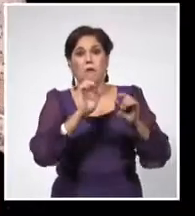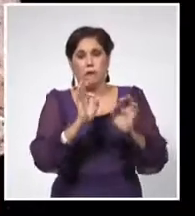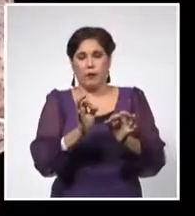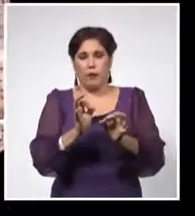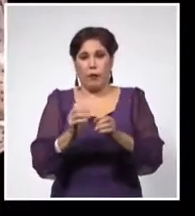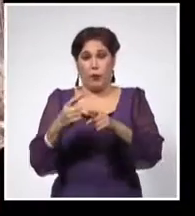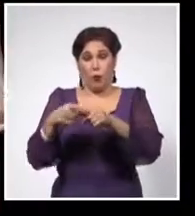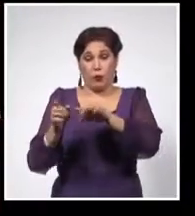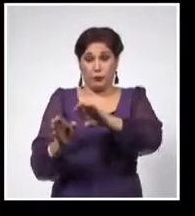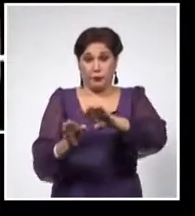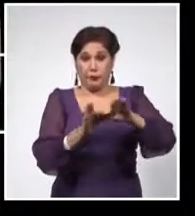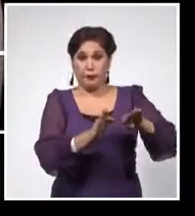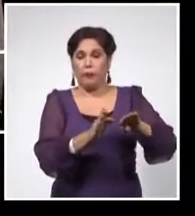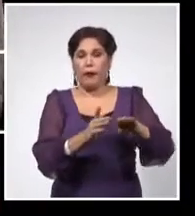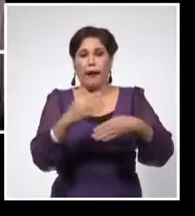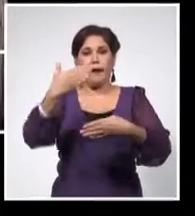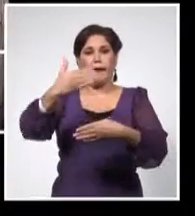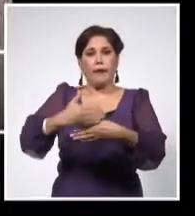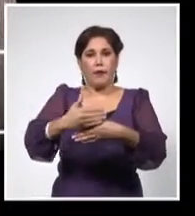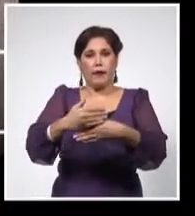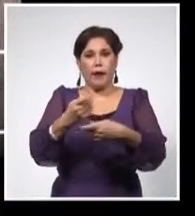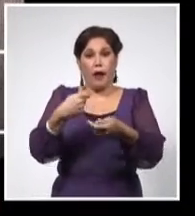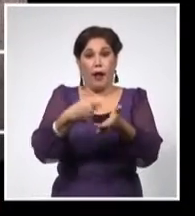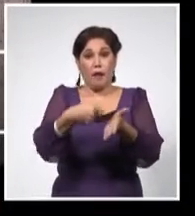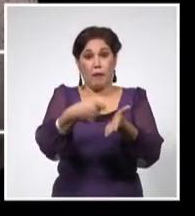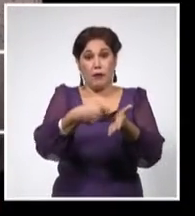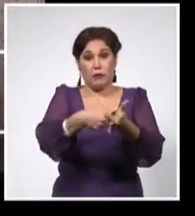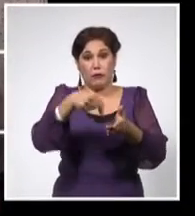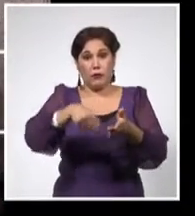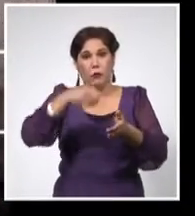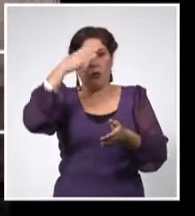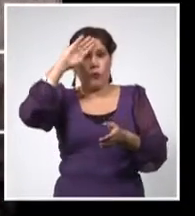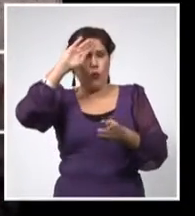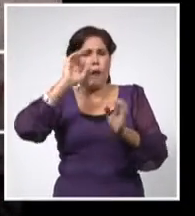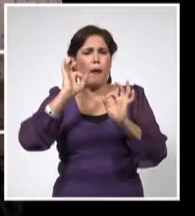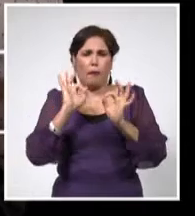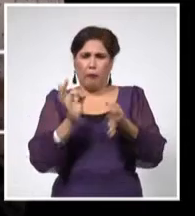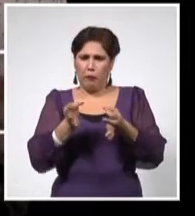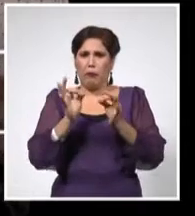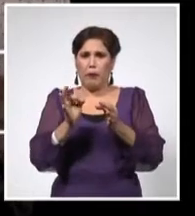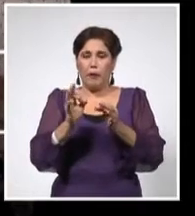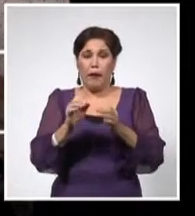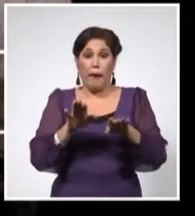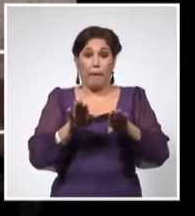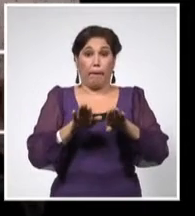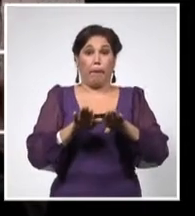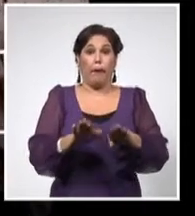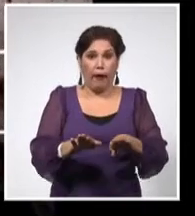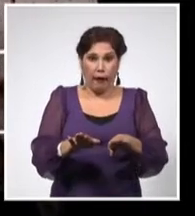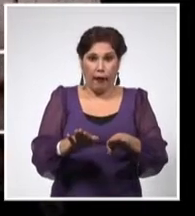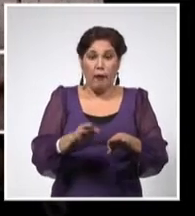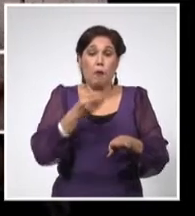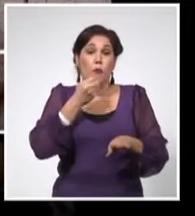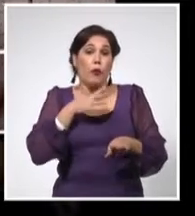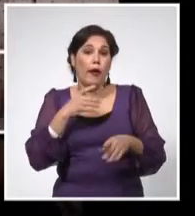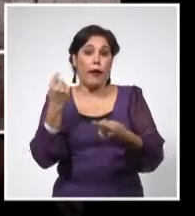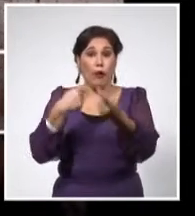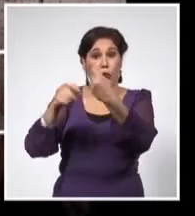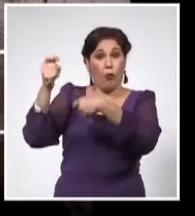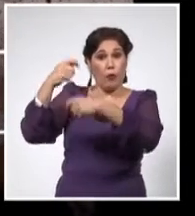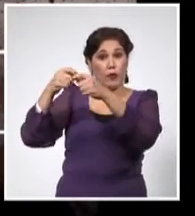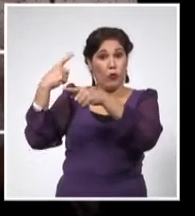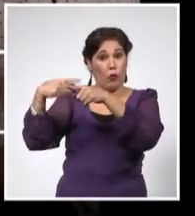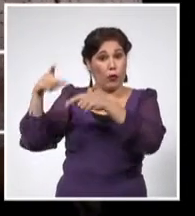directamente encaminado a limitar las inversiones en nuestro país a partir precisamente de frenar la posibilidad que tienen los